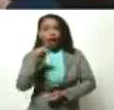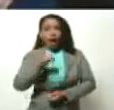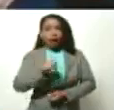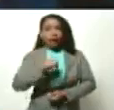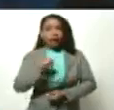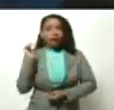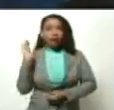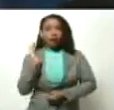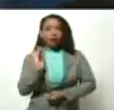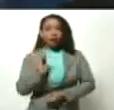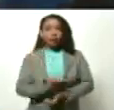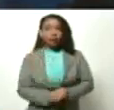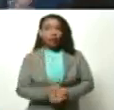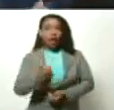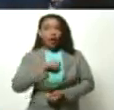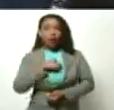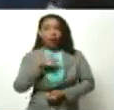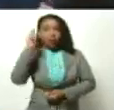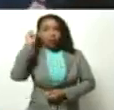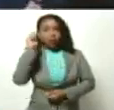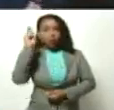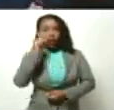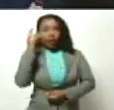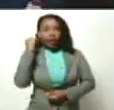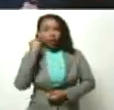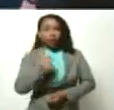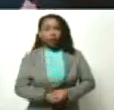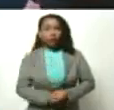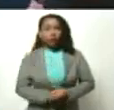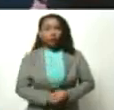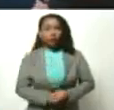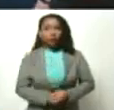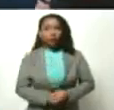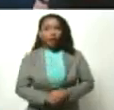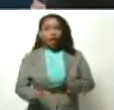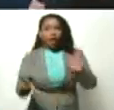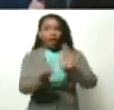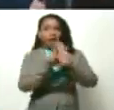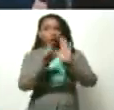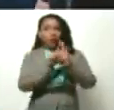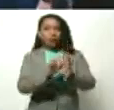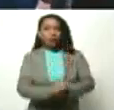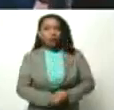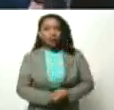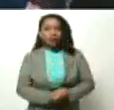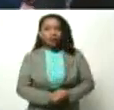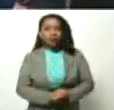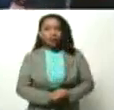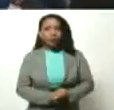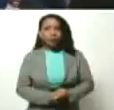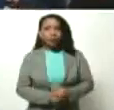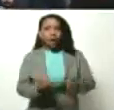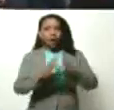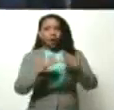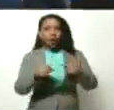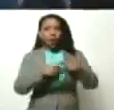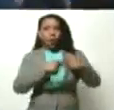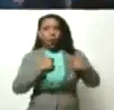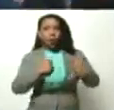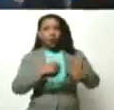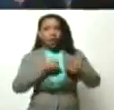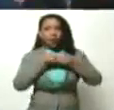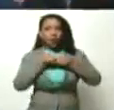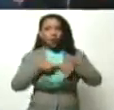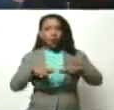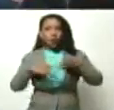aquí a nuestros diputados diputadas legisladores y con todo el corazón a nuestra estructura